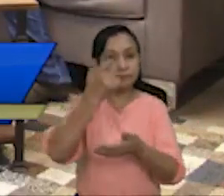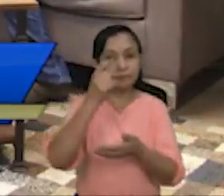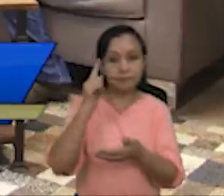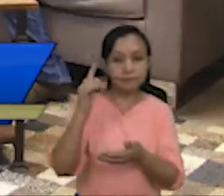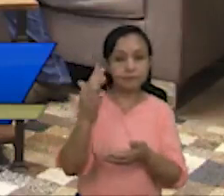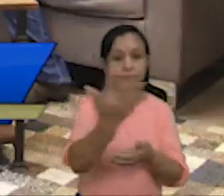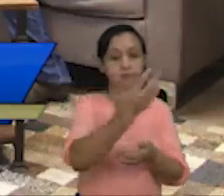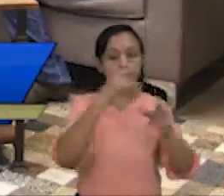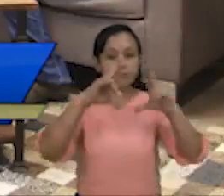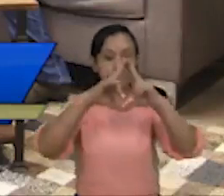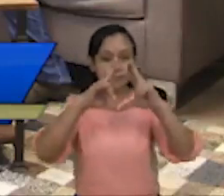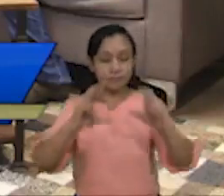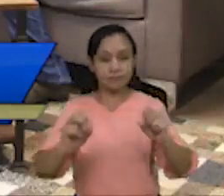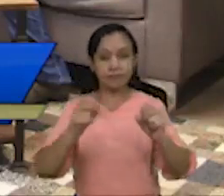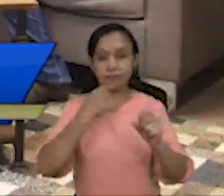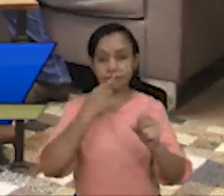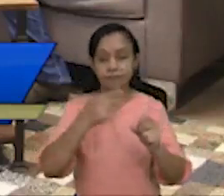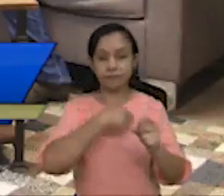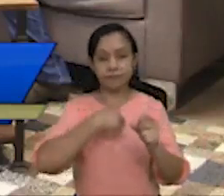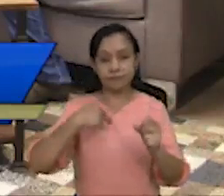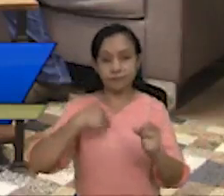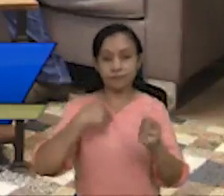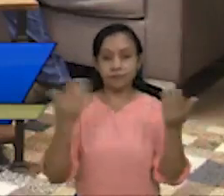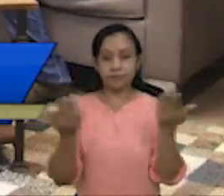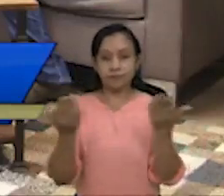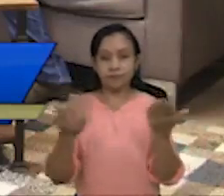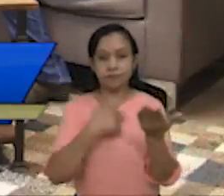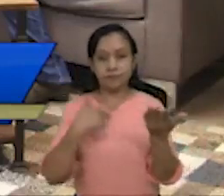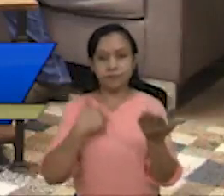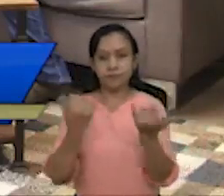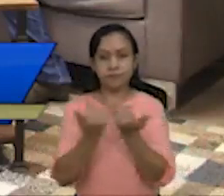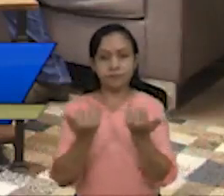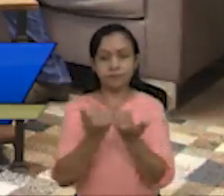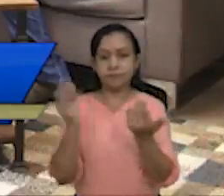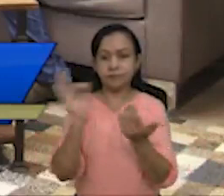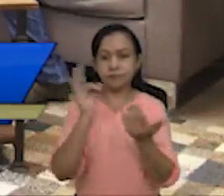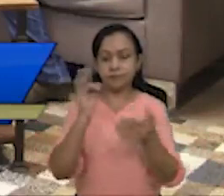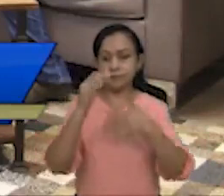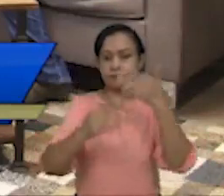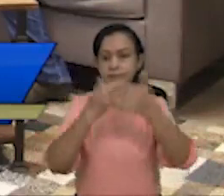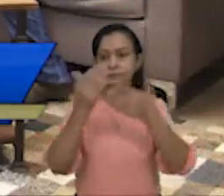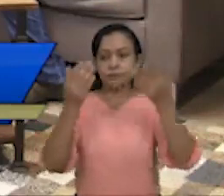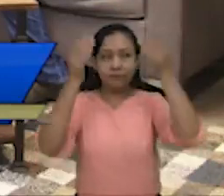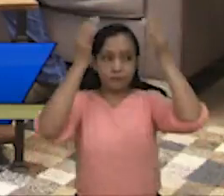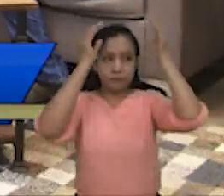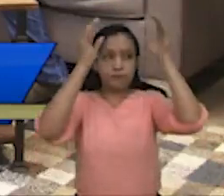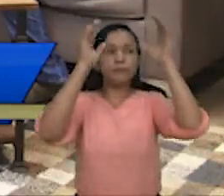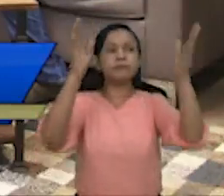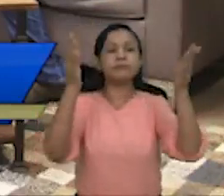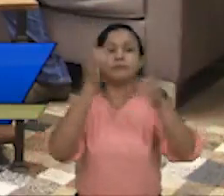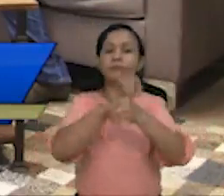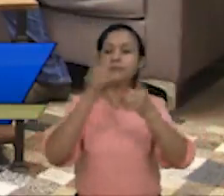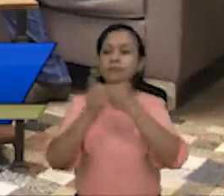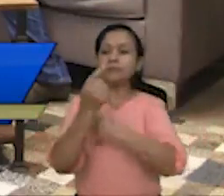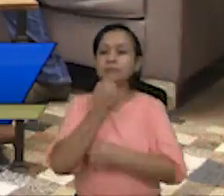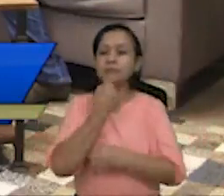en este país, como decís vos, está legislado, está aprobado, está estructurado como parte de una cultura, se la debemos